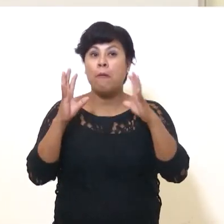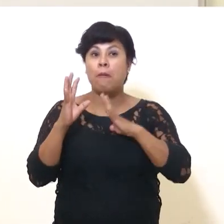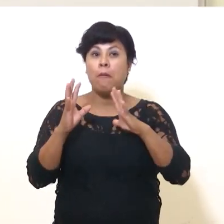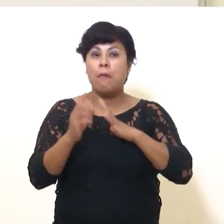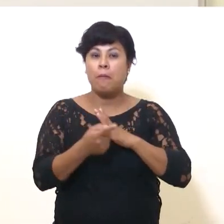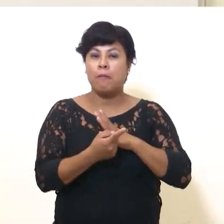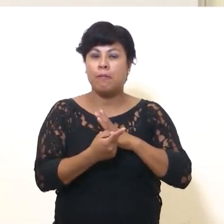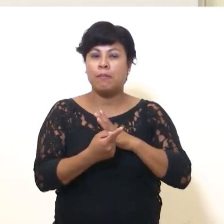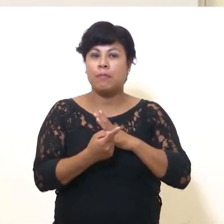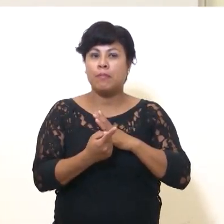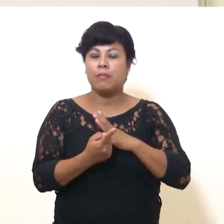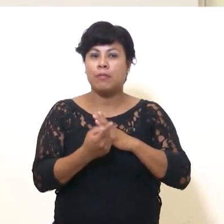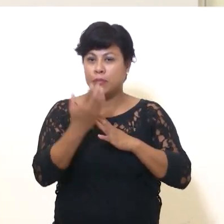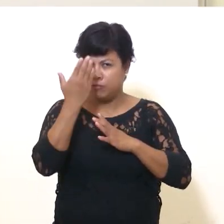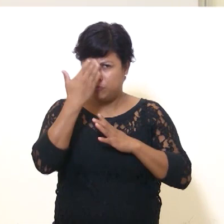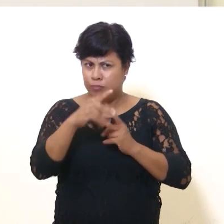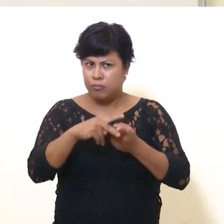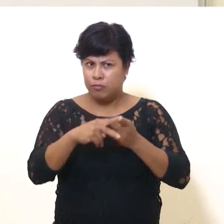inflamos. ¿Estos cuántos globos son?